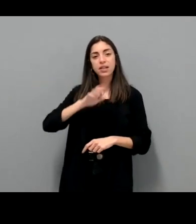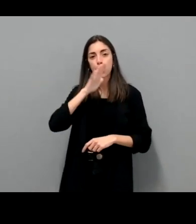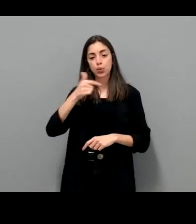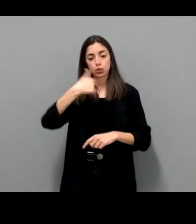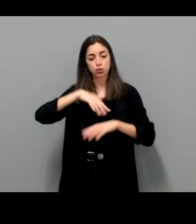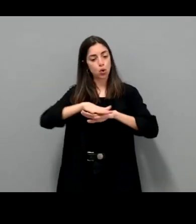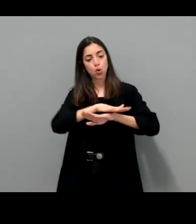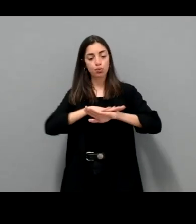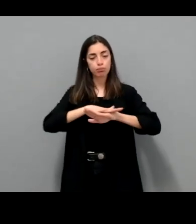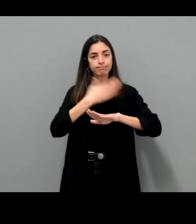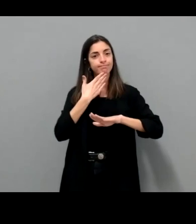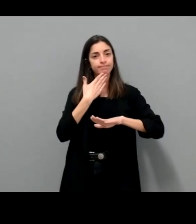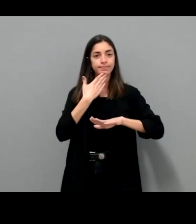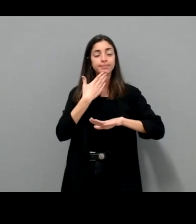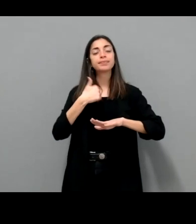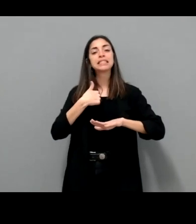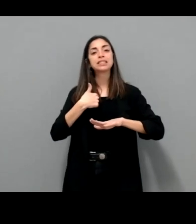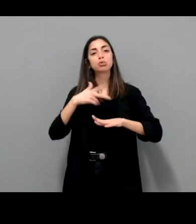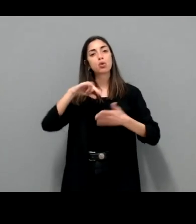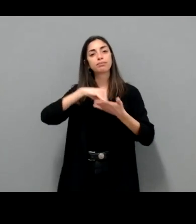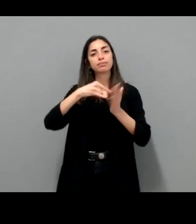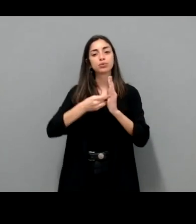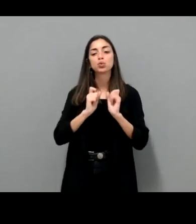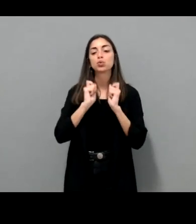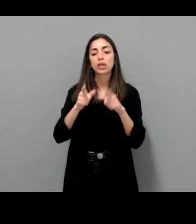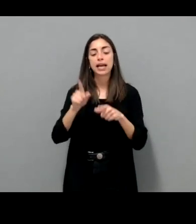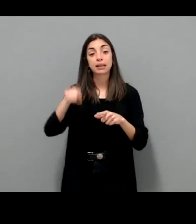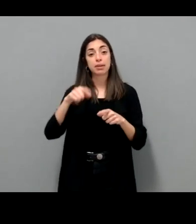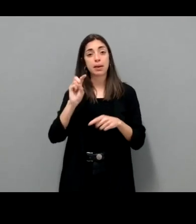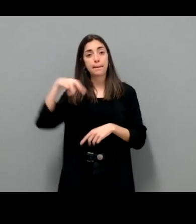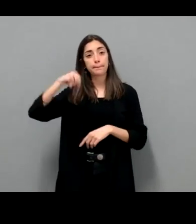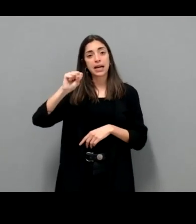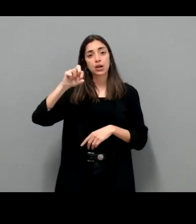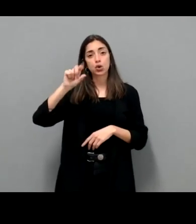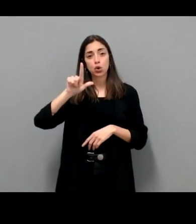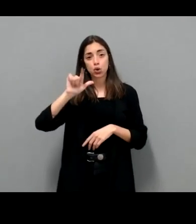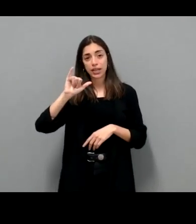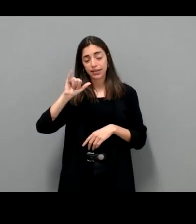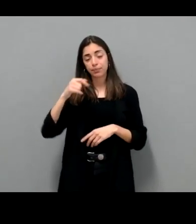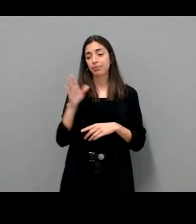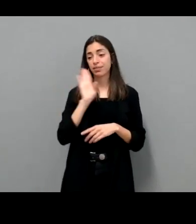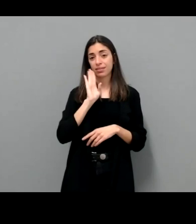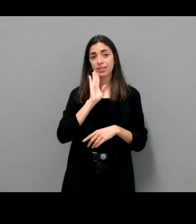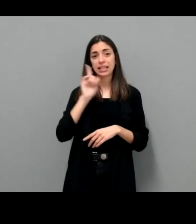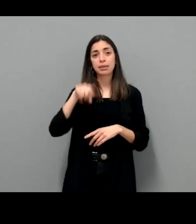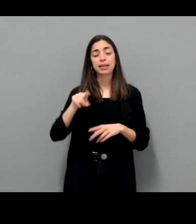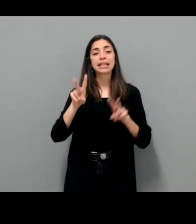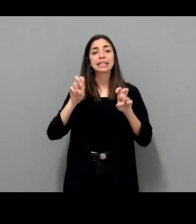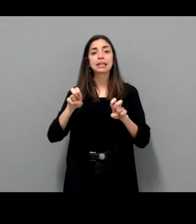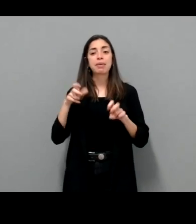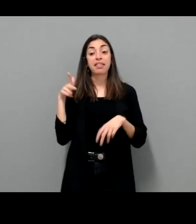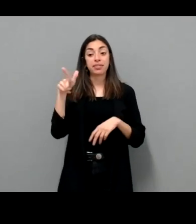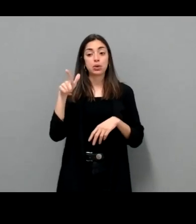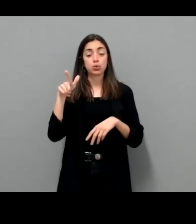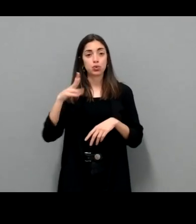que tú, Manoli, acabas de enumerar, para que en este caso la titularidad de derechos